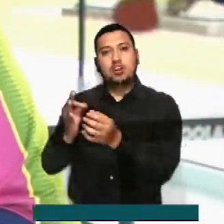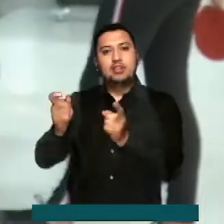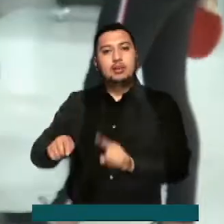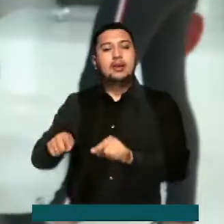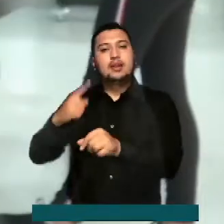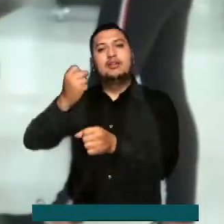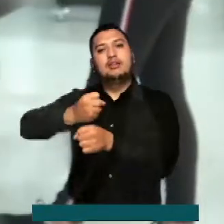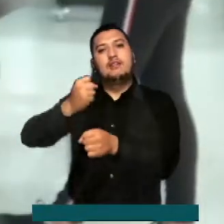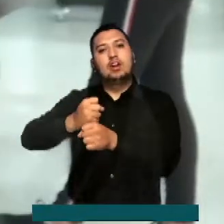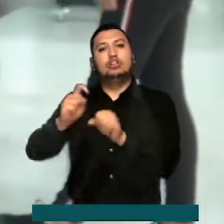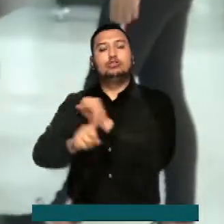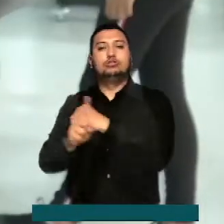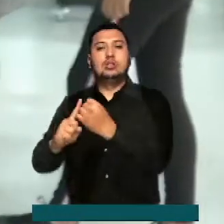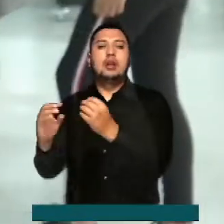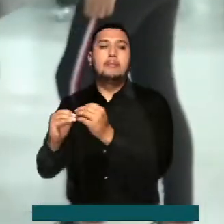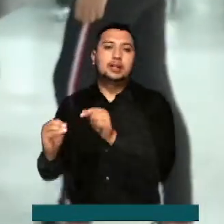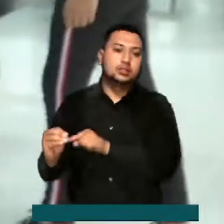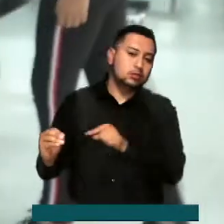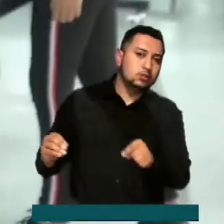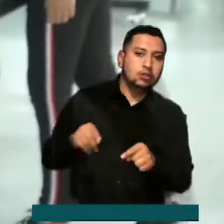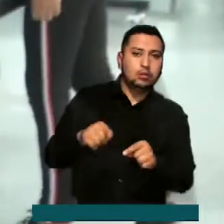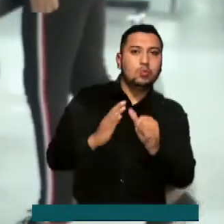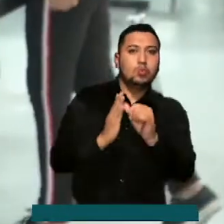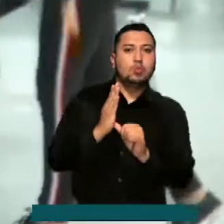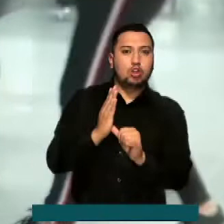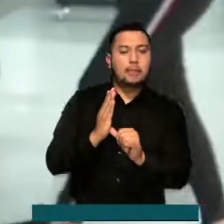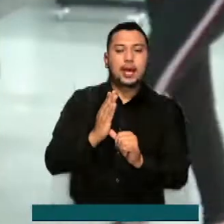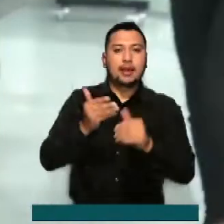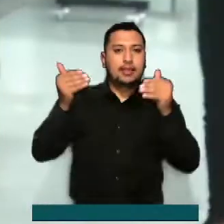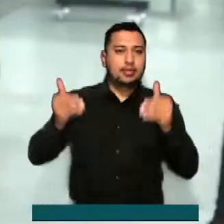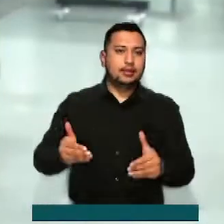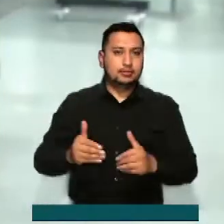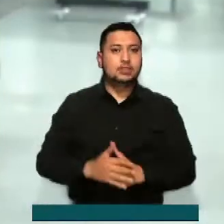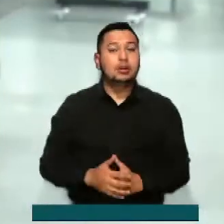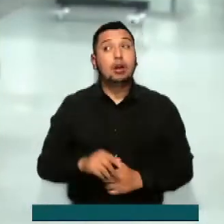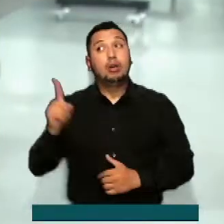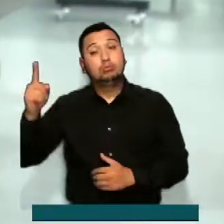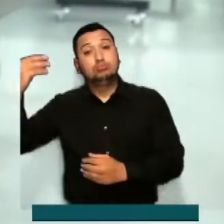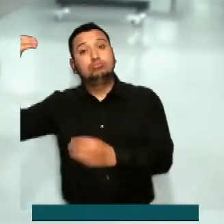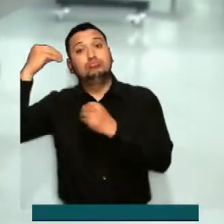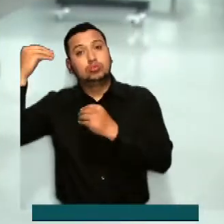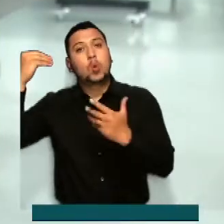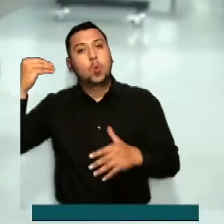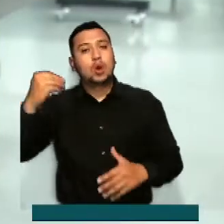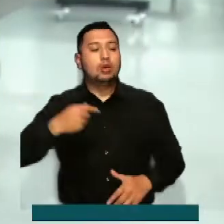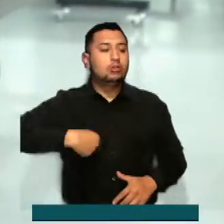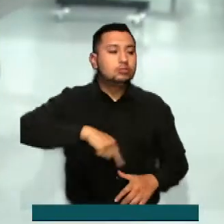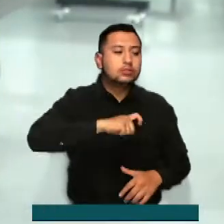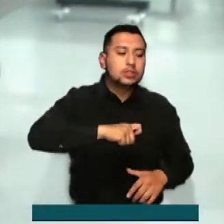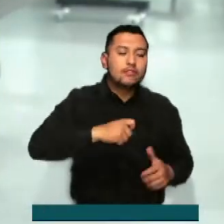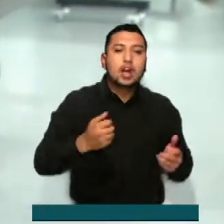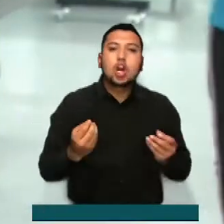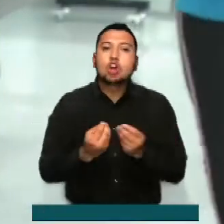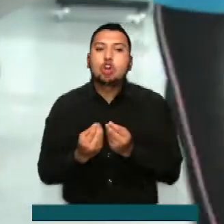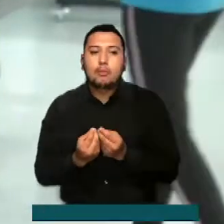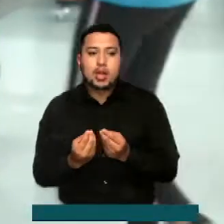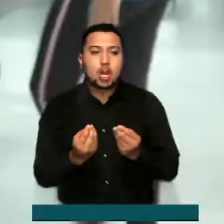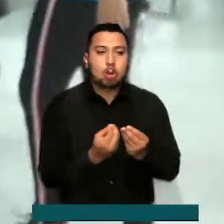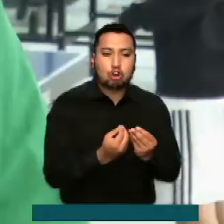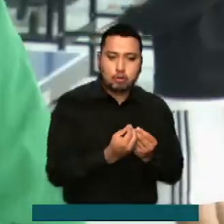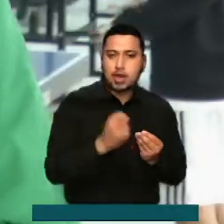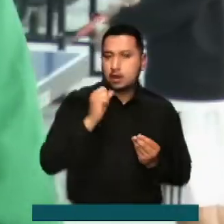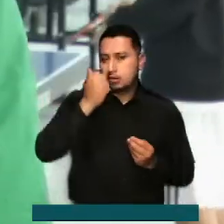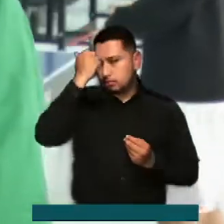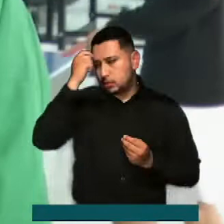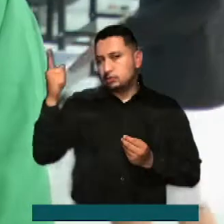discapacidad enseñados el compañerismo más que todo si eso sería una de las cosas principales que me